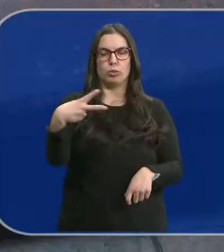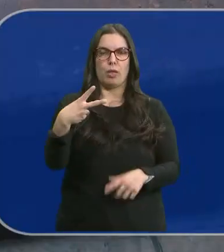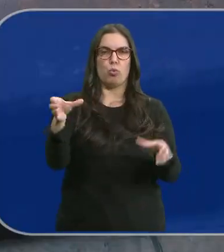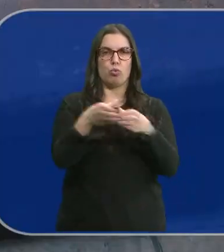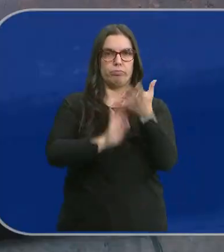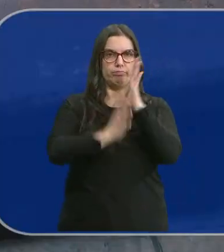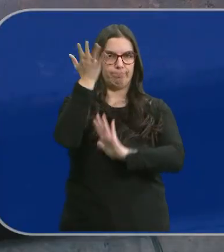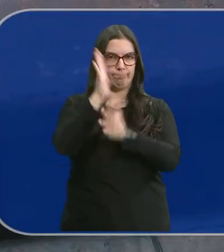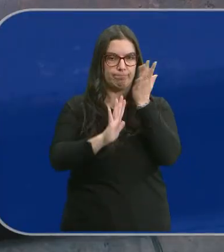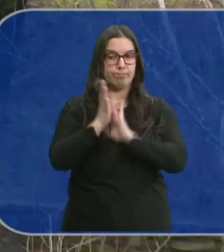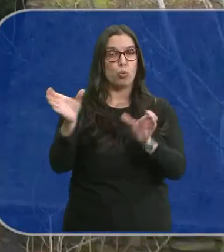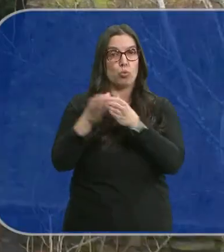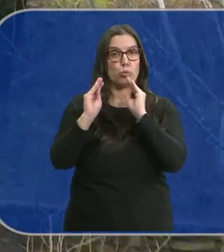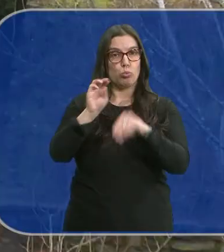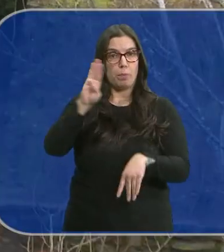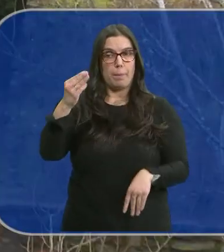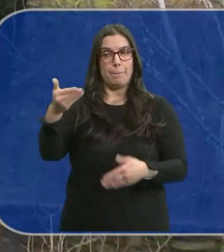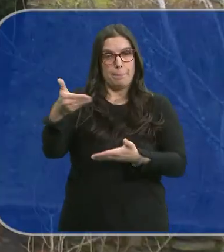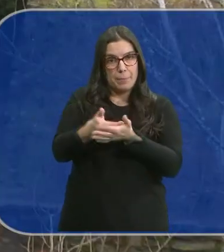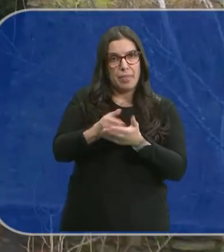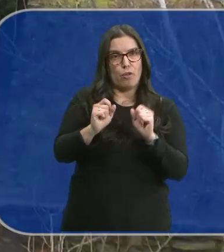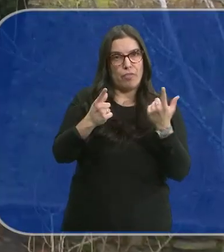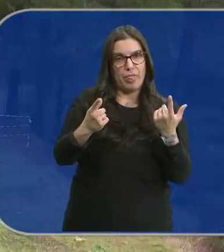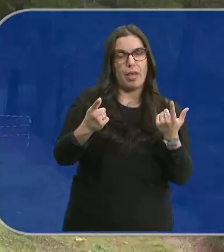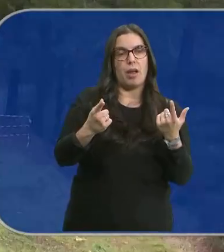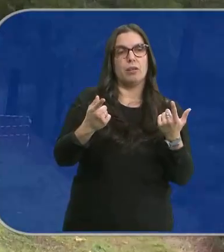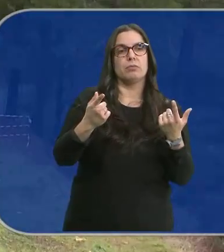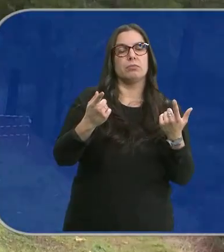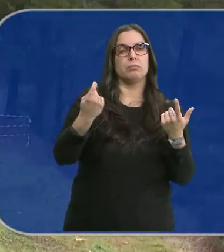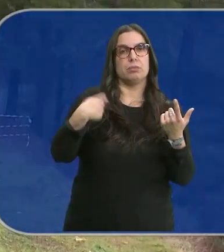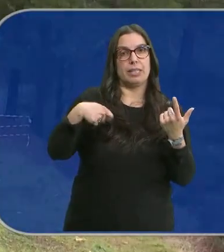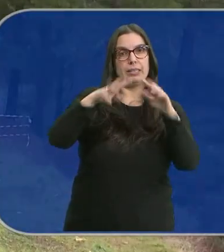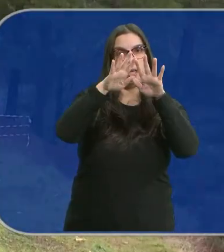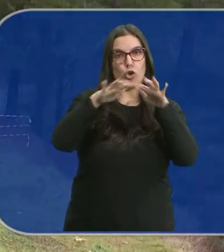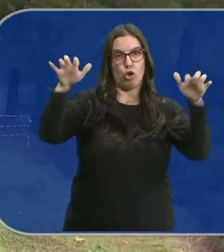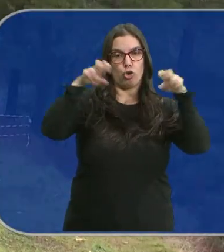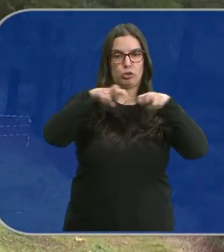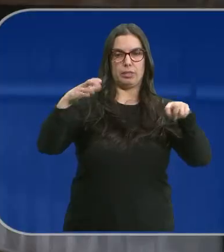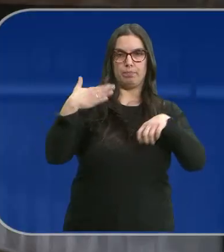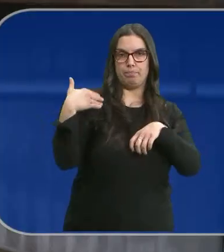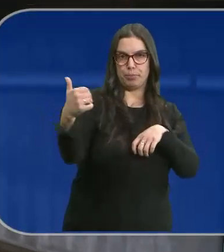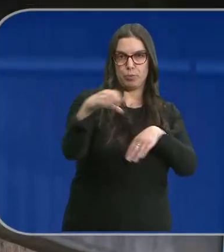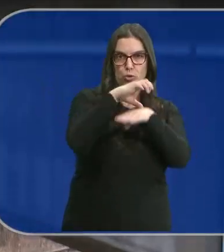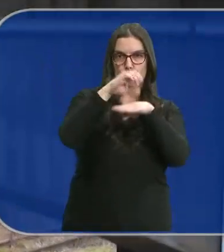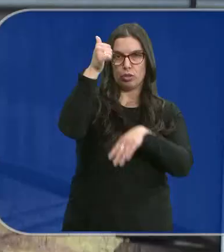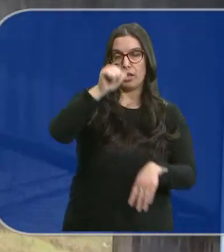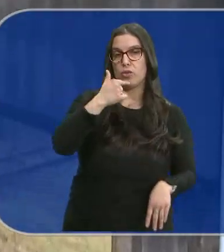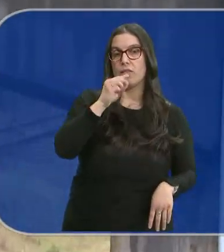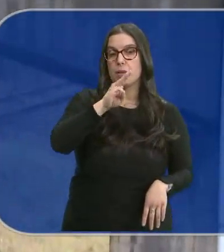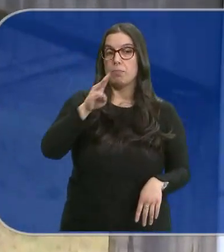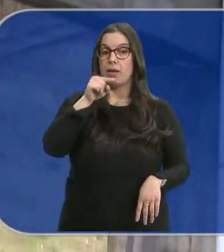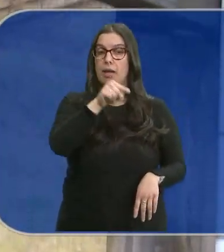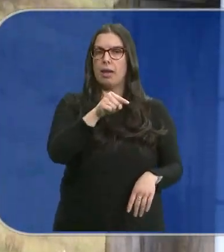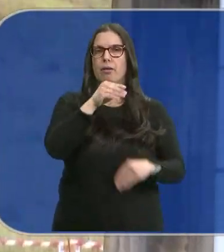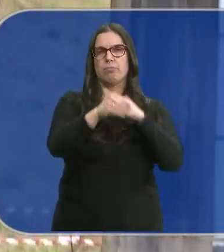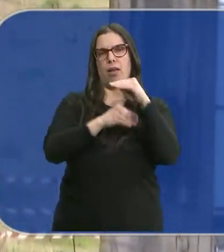propio Grupo Parlamentario Popular el que ha solicitado formalmente a la Presidencia de las Cortes la comparecencia del consejero. Según el PP, Suárez